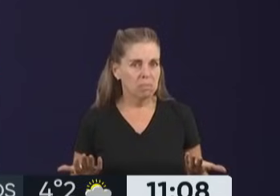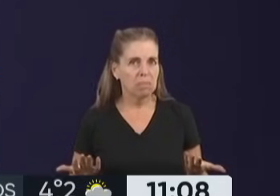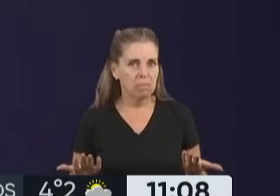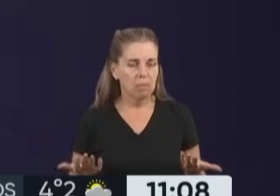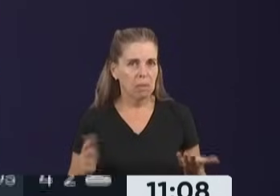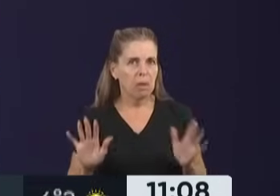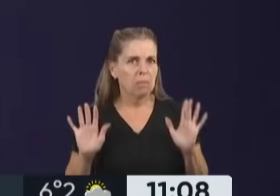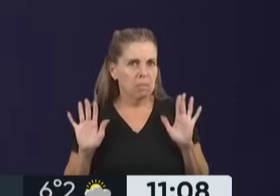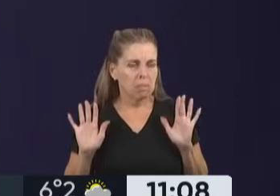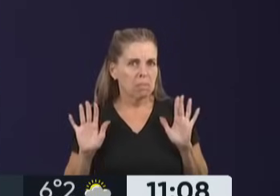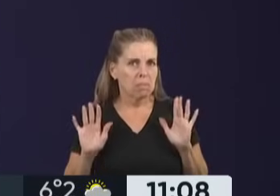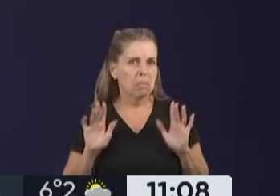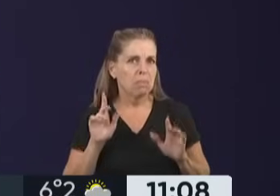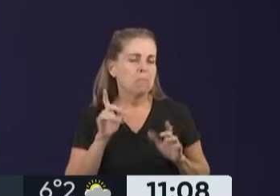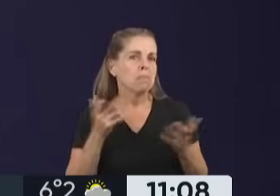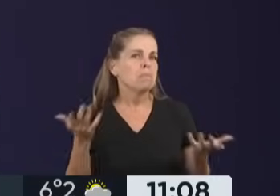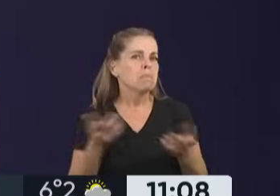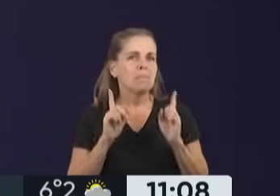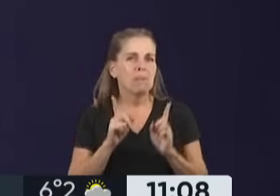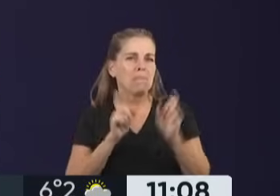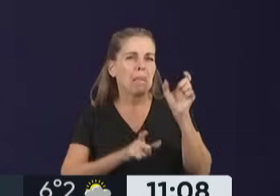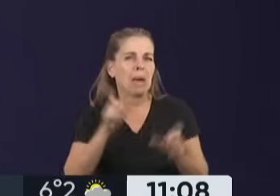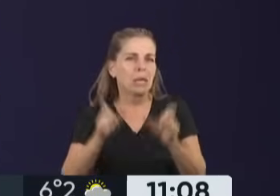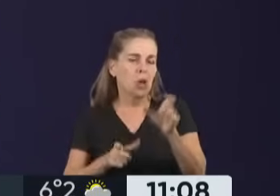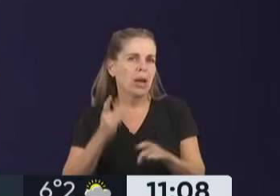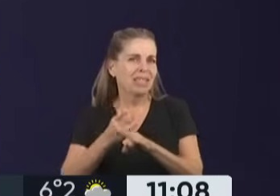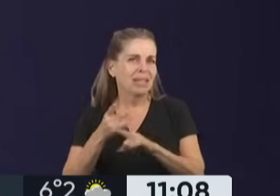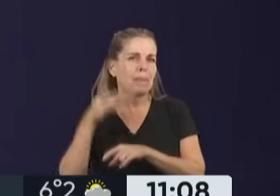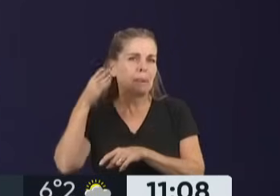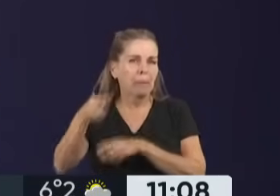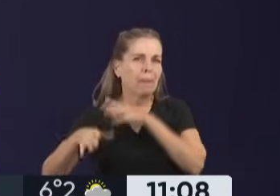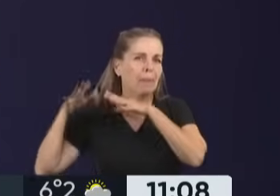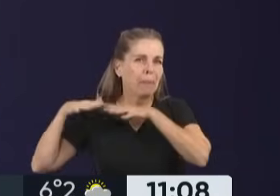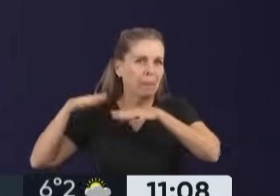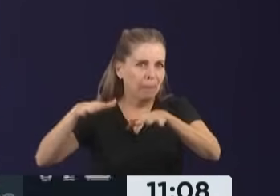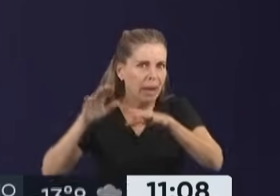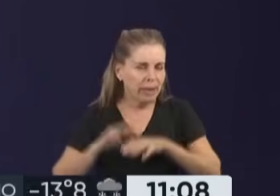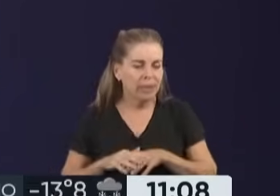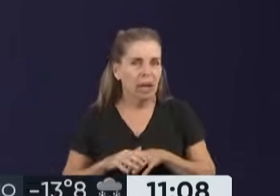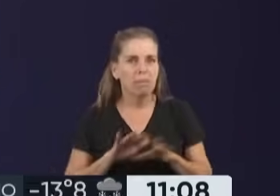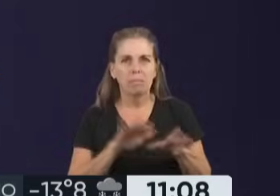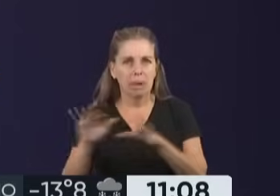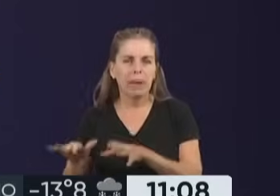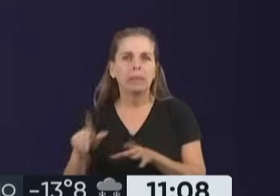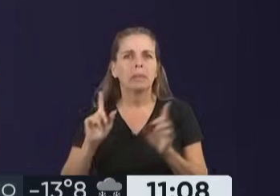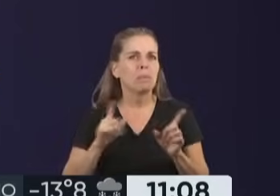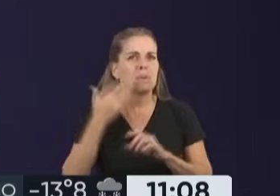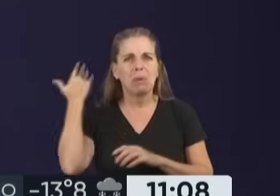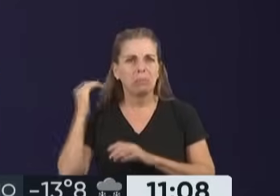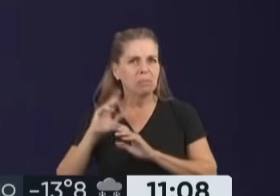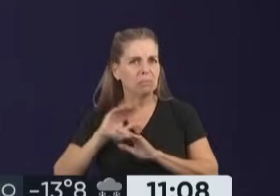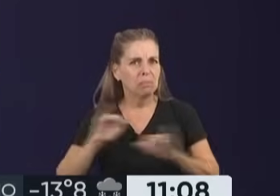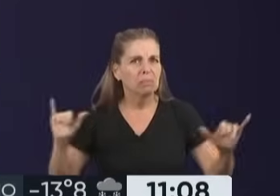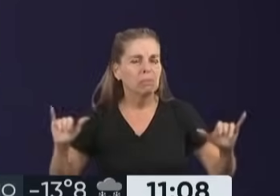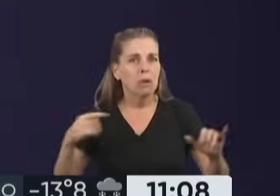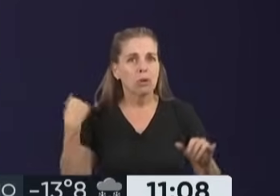de los personajes del elenco estable habitual de este tipo de marchas, un poco lo que dijimos ayer, respetamos a